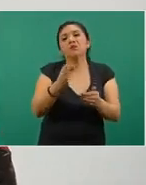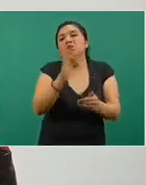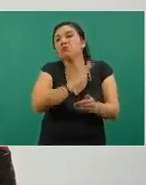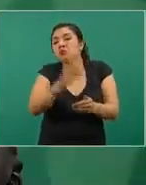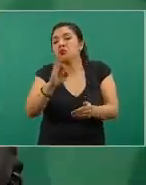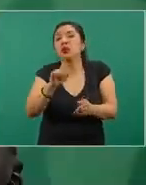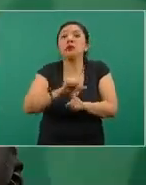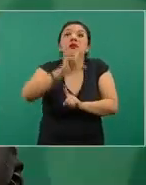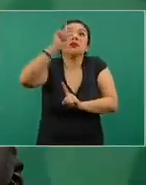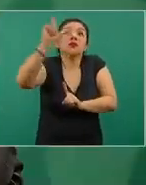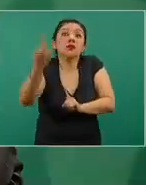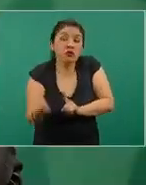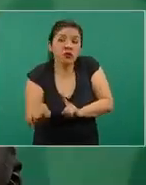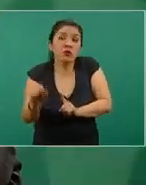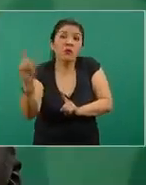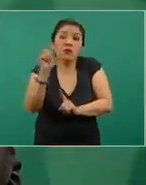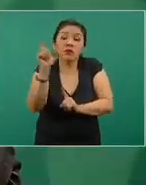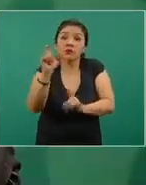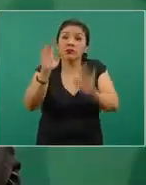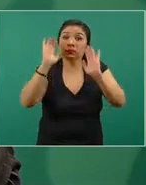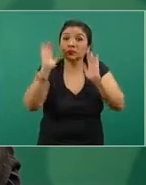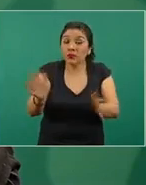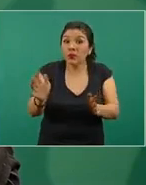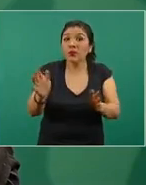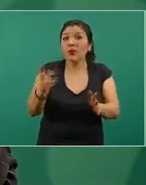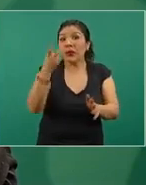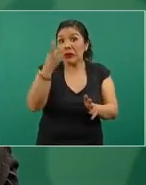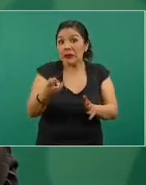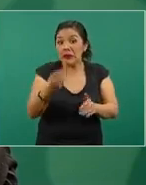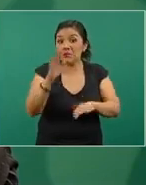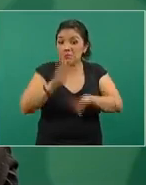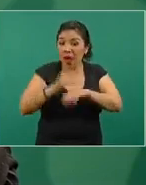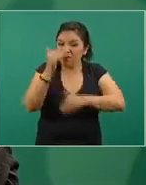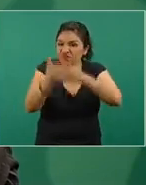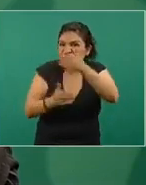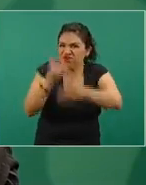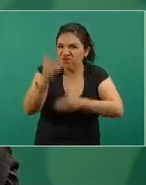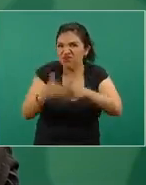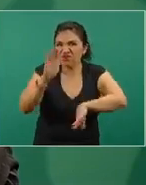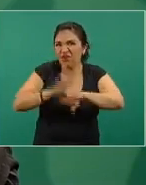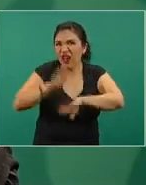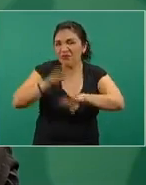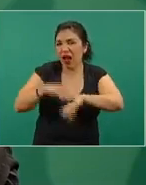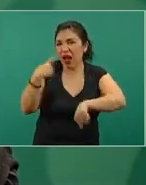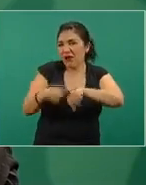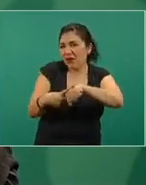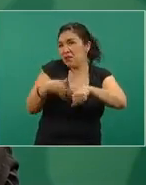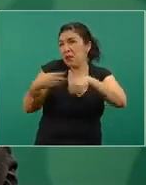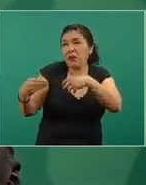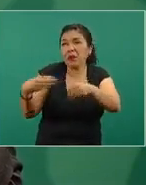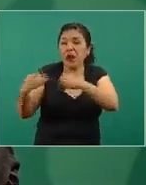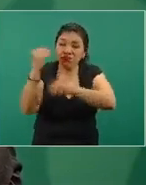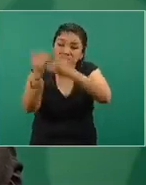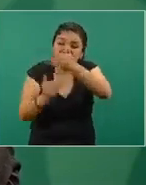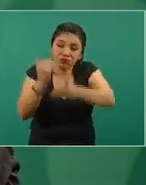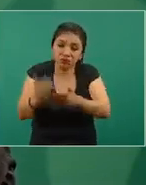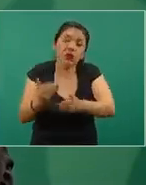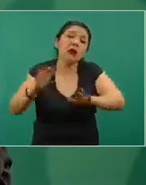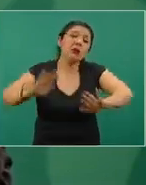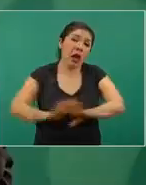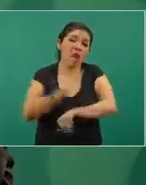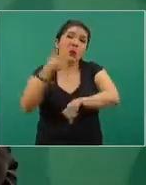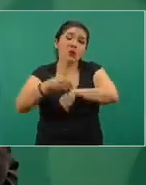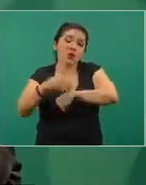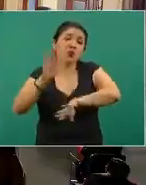Posiblemente después, ¿no? También cuando, digamos, ya avance mucho más toda la pandemia y demás, tendremos otras cifras